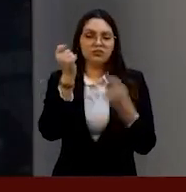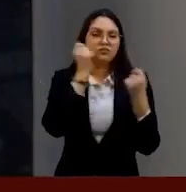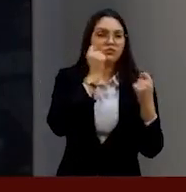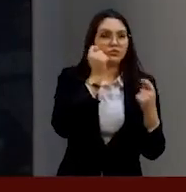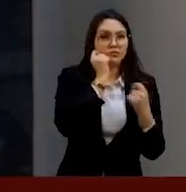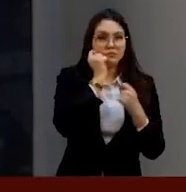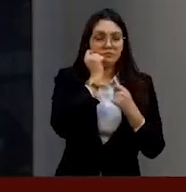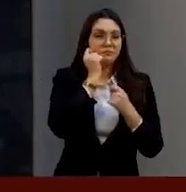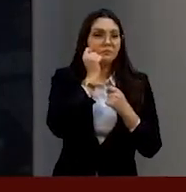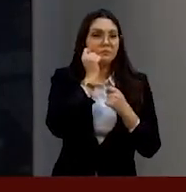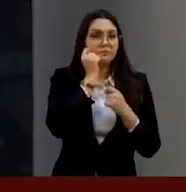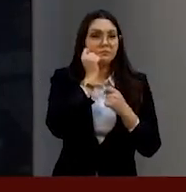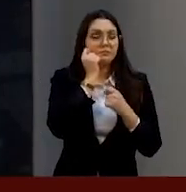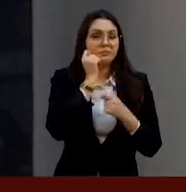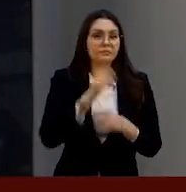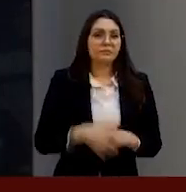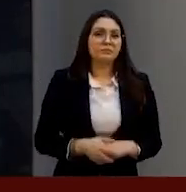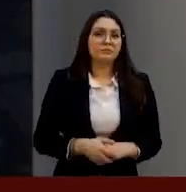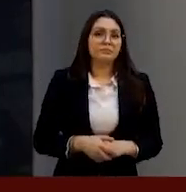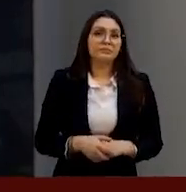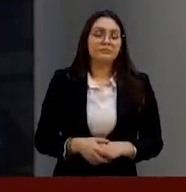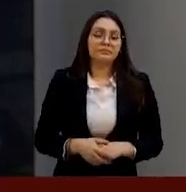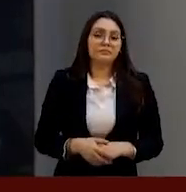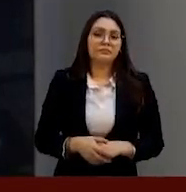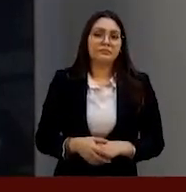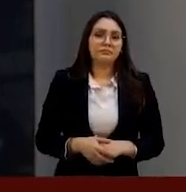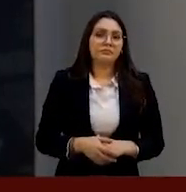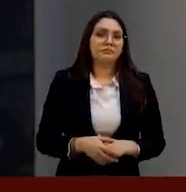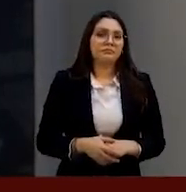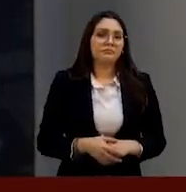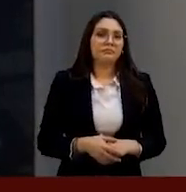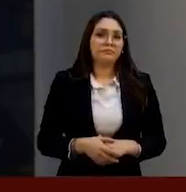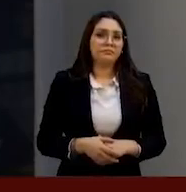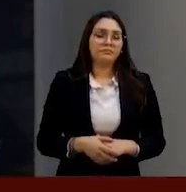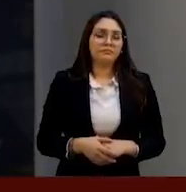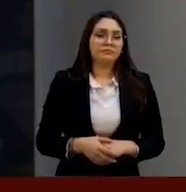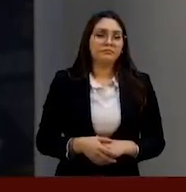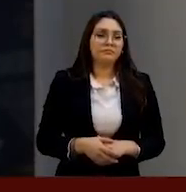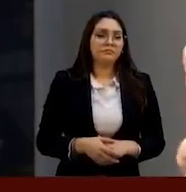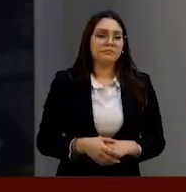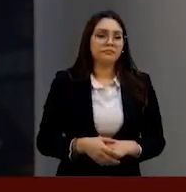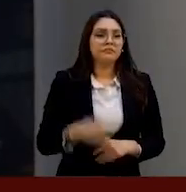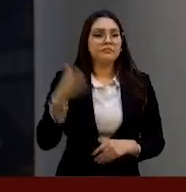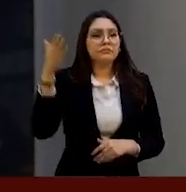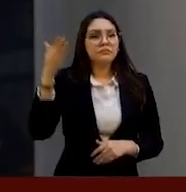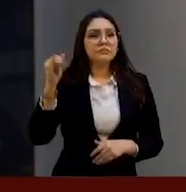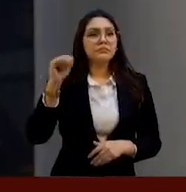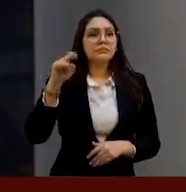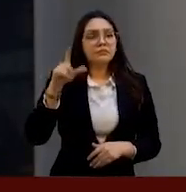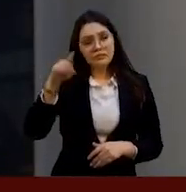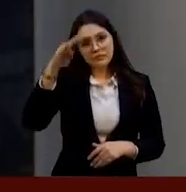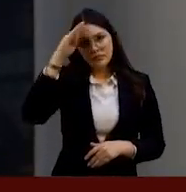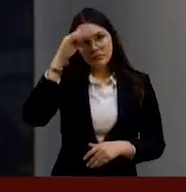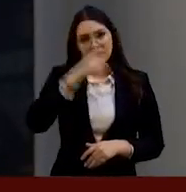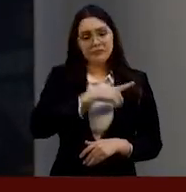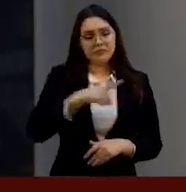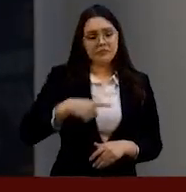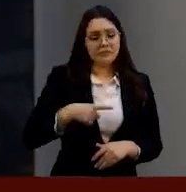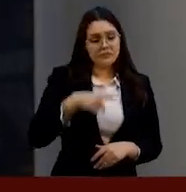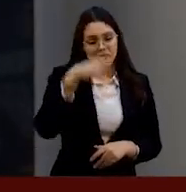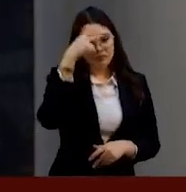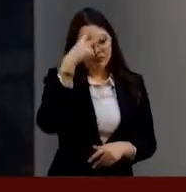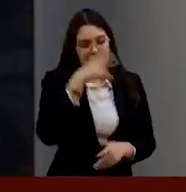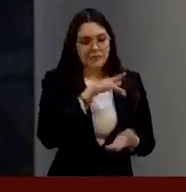una cosa, pero yo creo que, claro, la parte israelí quisiera ver a México inclinado